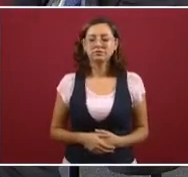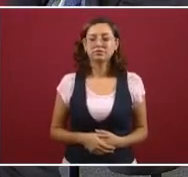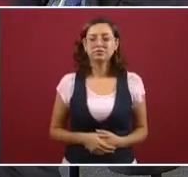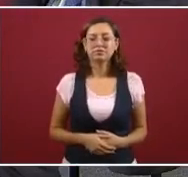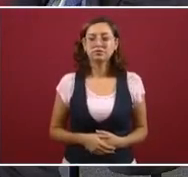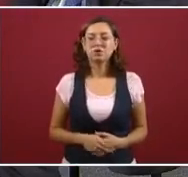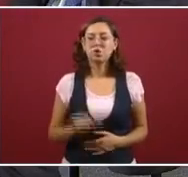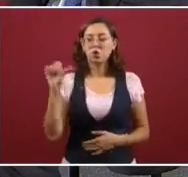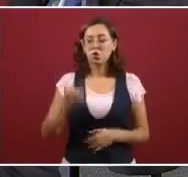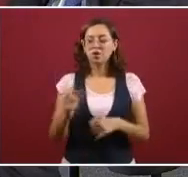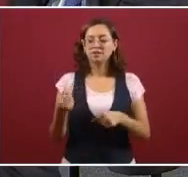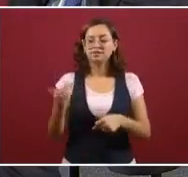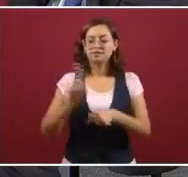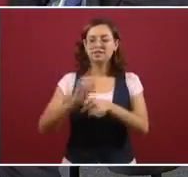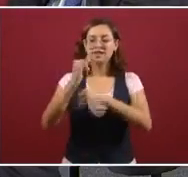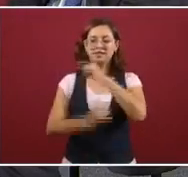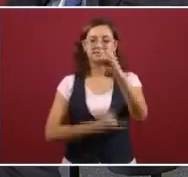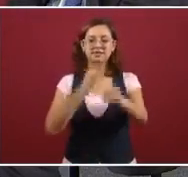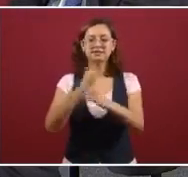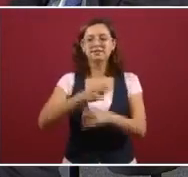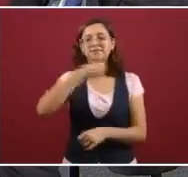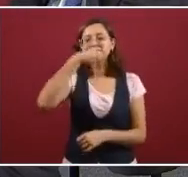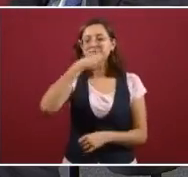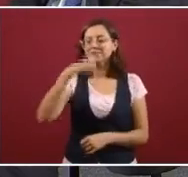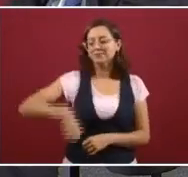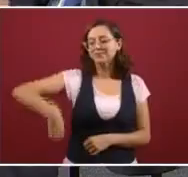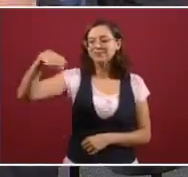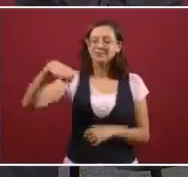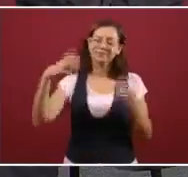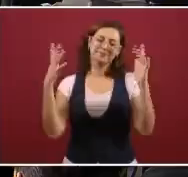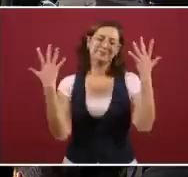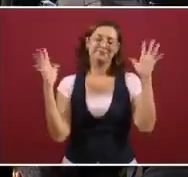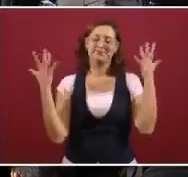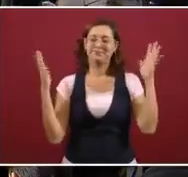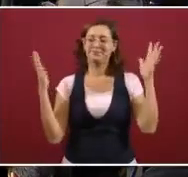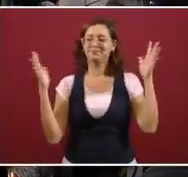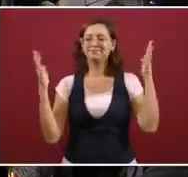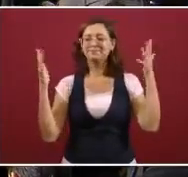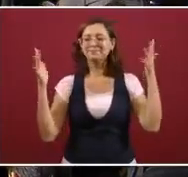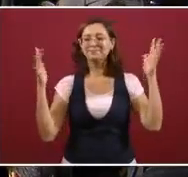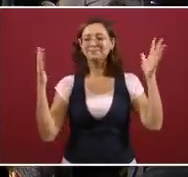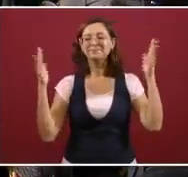hoy es el Día Internacional del Adulto Mayor. Un aplauso.